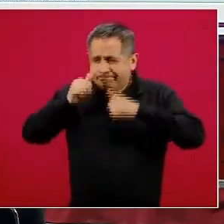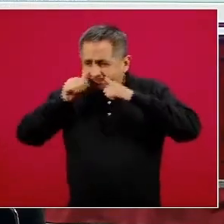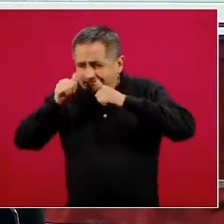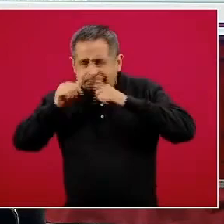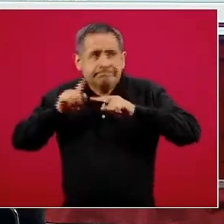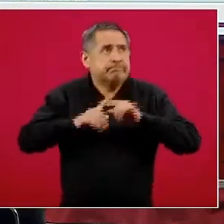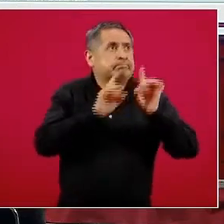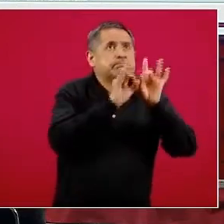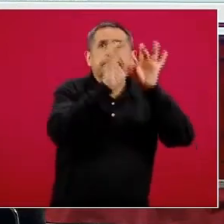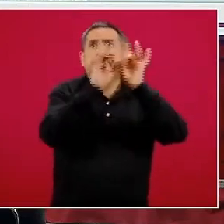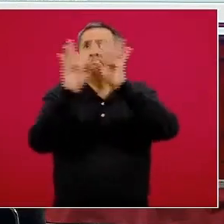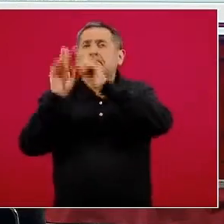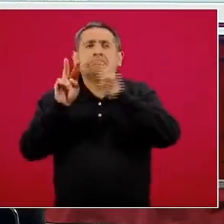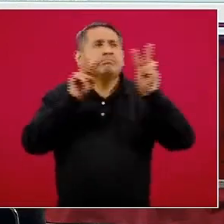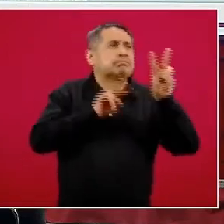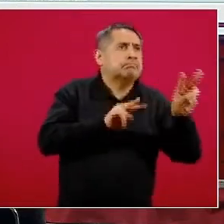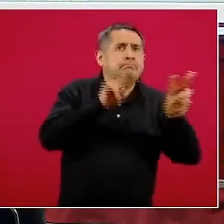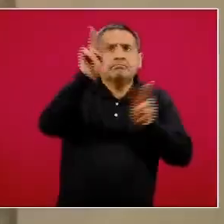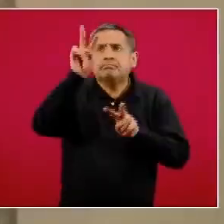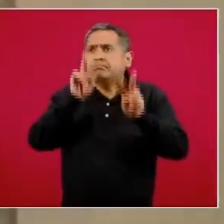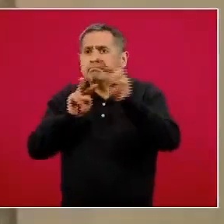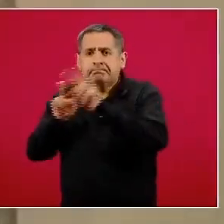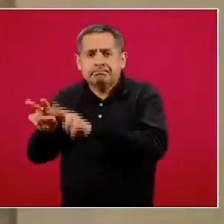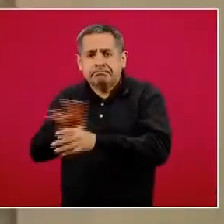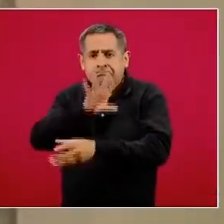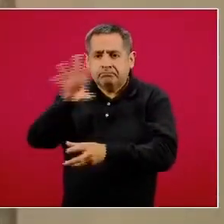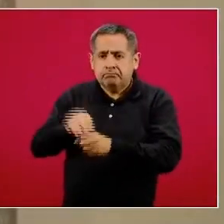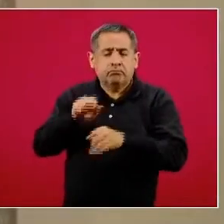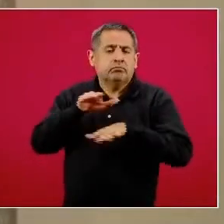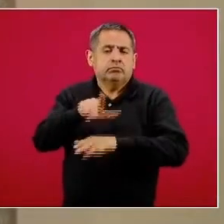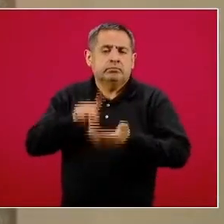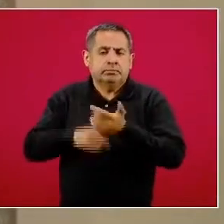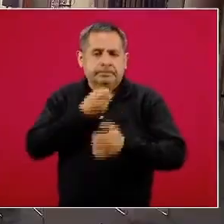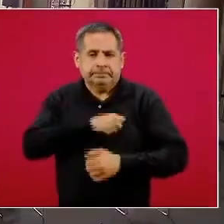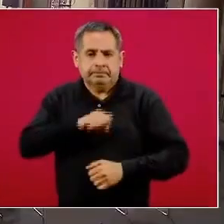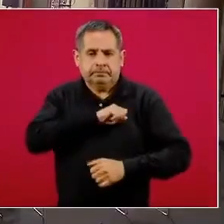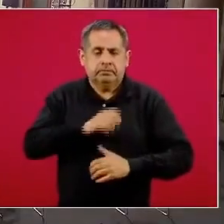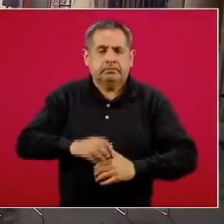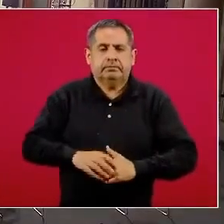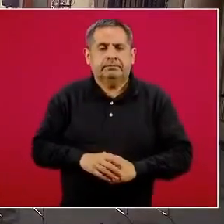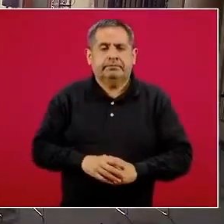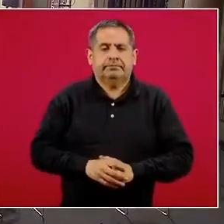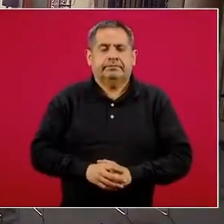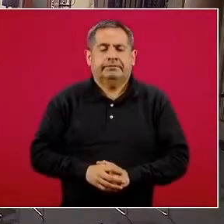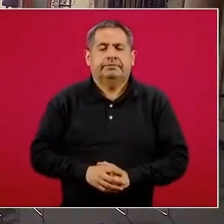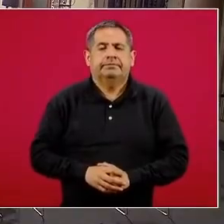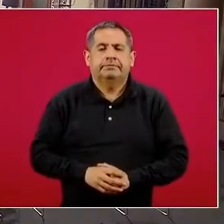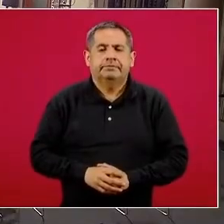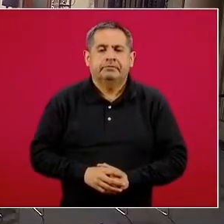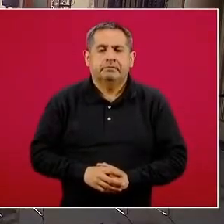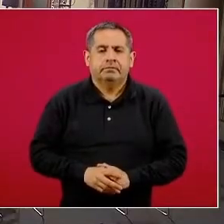los eventos que puedan pues resultar de riesgo en salud pública. La que sigue, por favor.